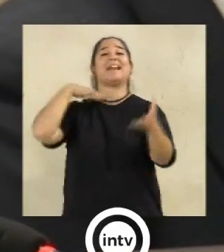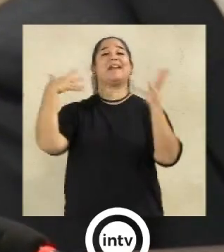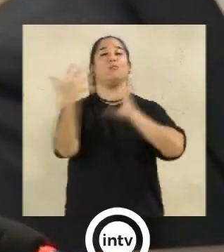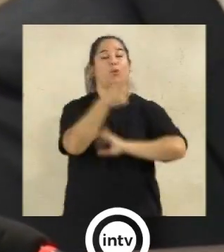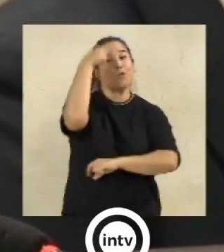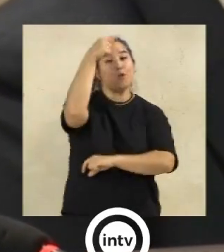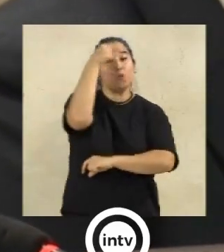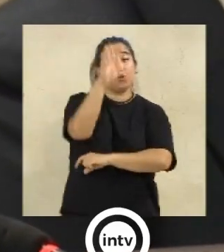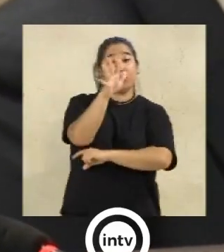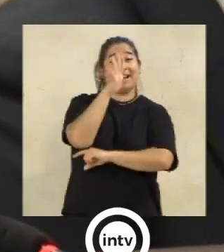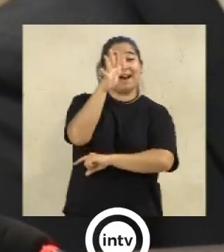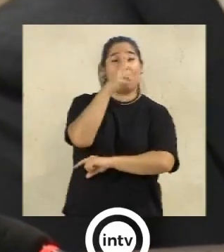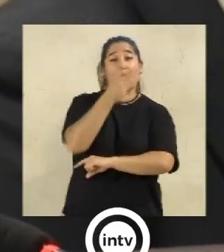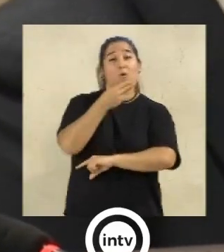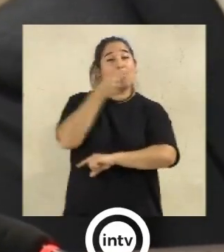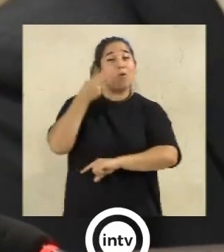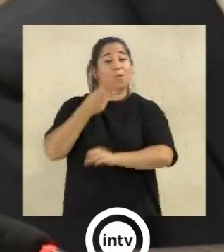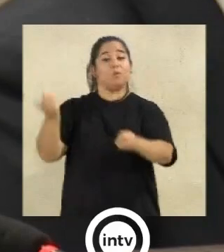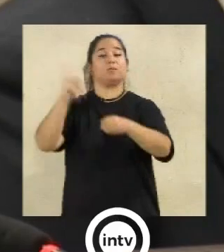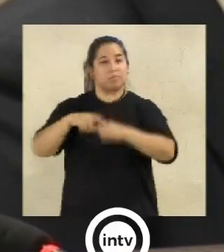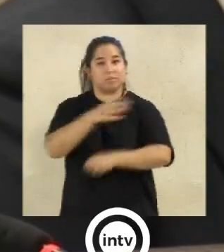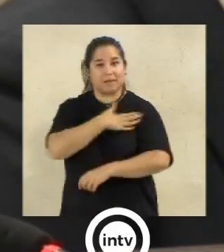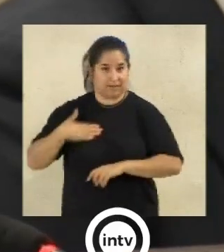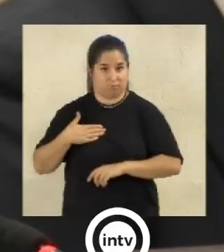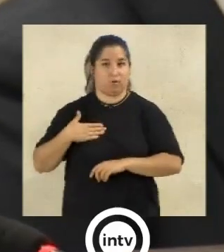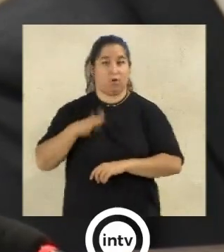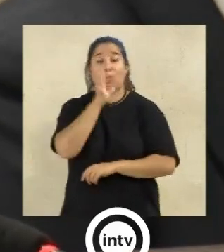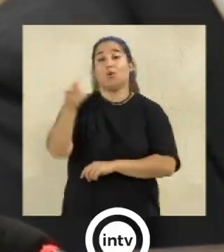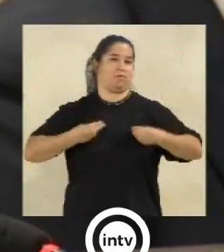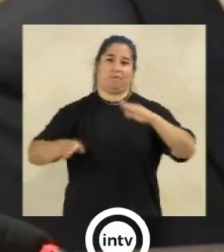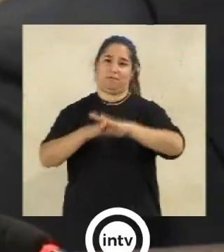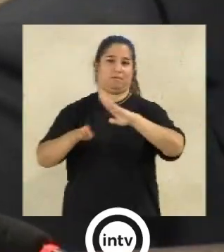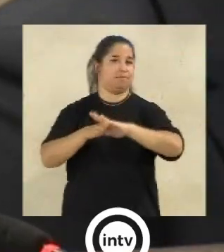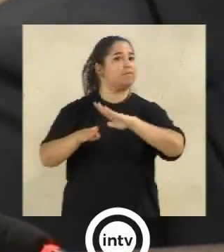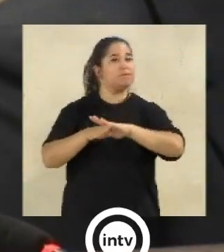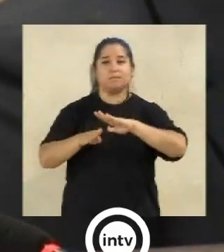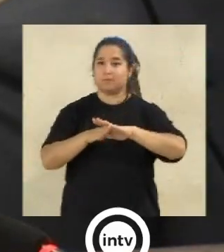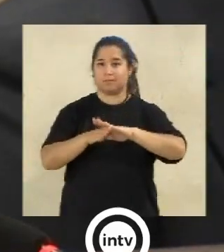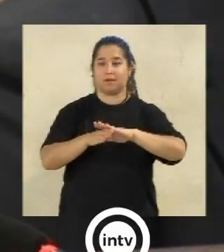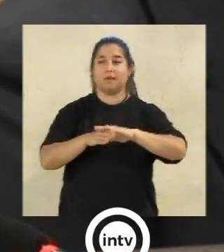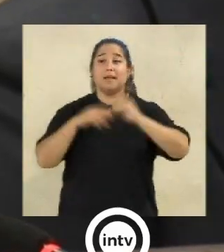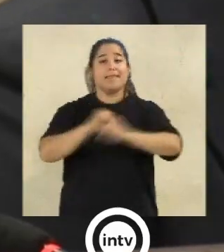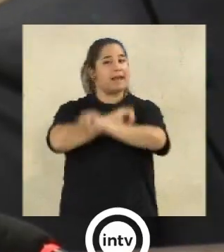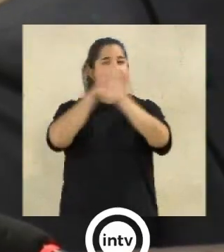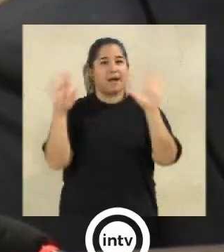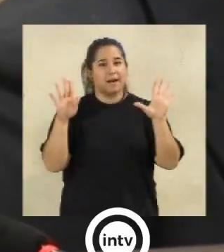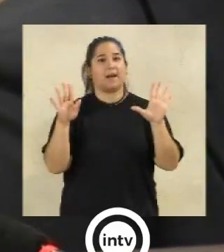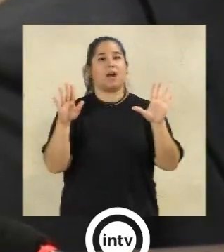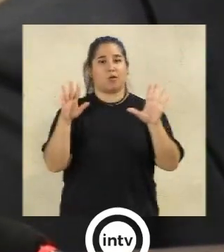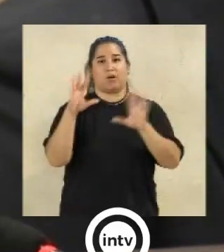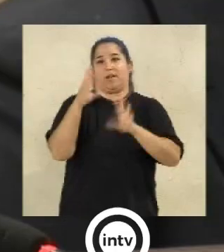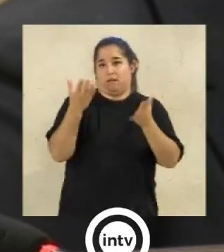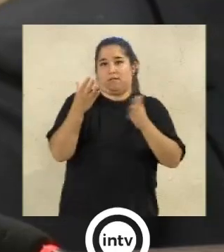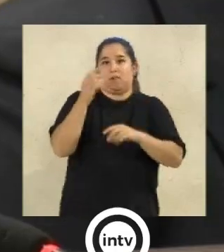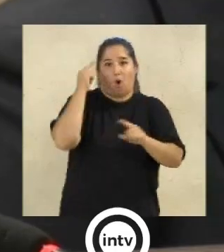agua a todos nos ca que el agua es un recurso esencial para la vida si es verdad que Claro que es uno de los ods de los